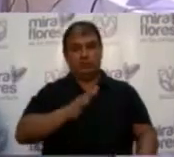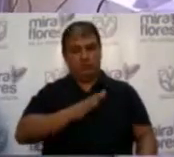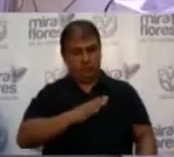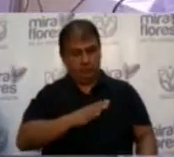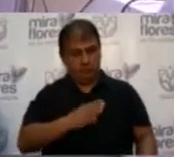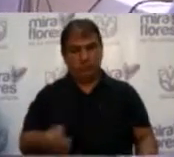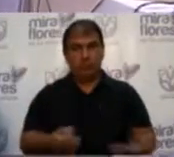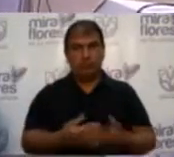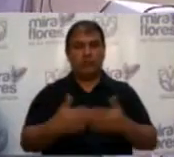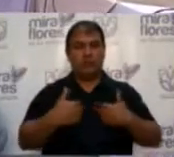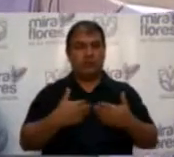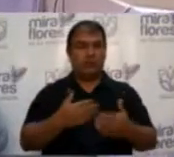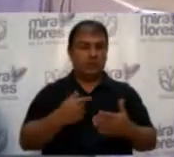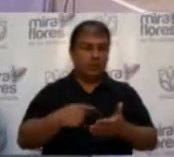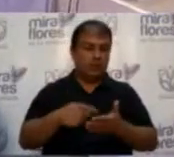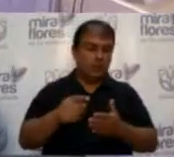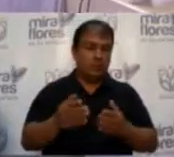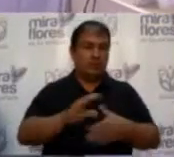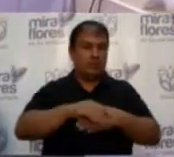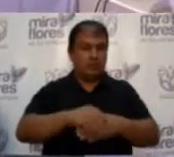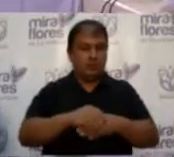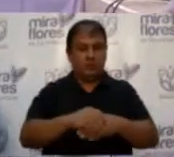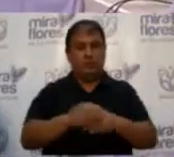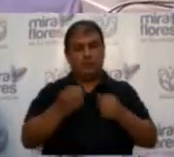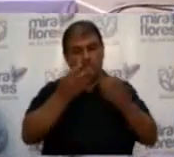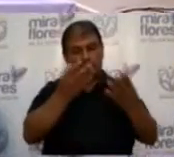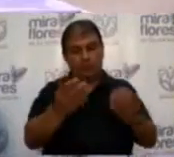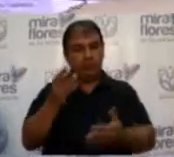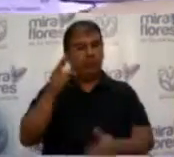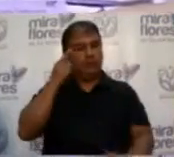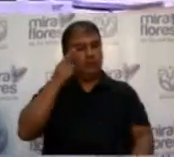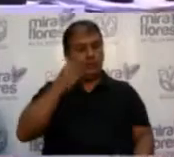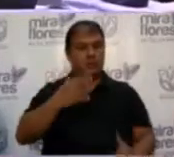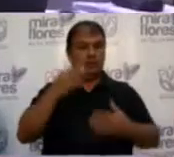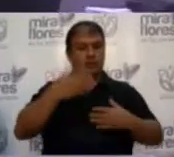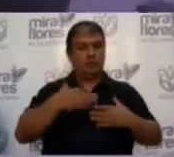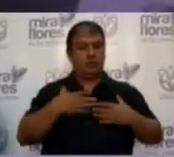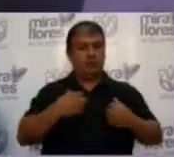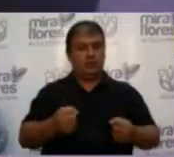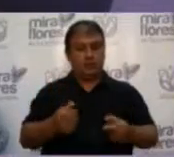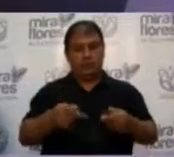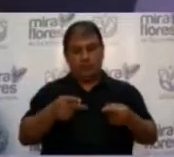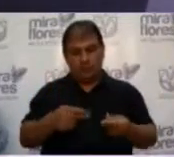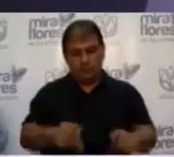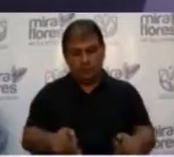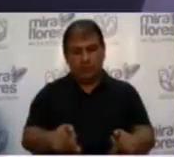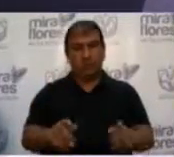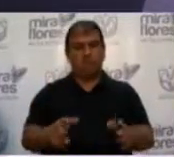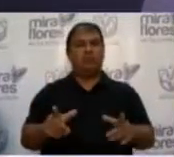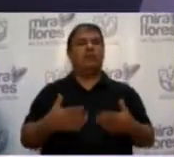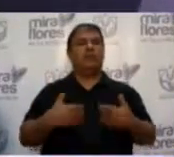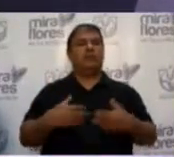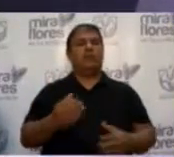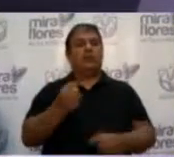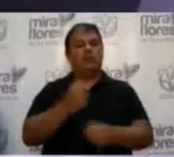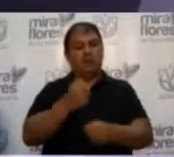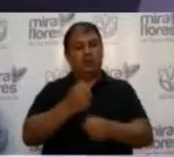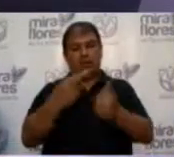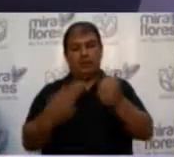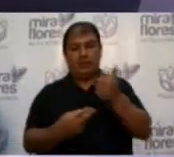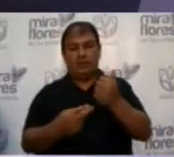consideración. Tengo el agrado de dirigirme a usted para saludarlo e informarle que por motivos de salud solicito licencia para ausentarme de mis labores de regidora del